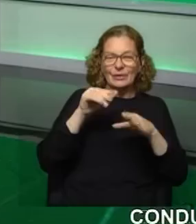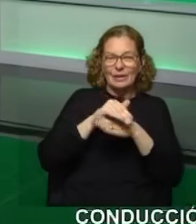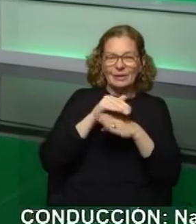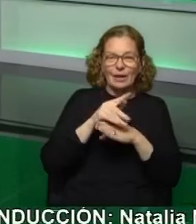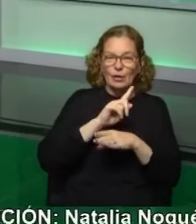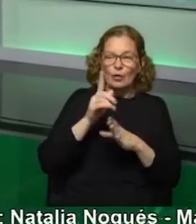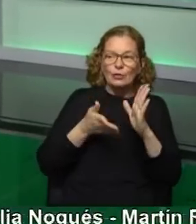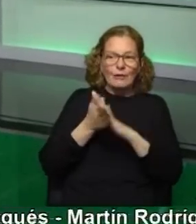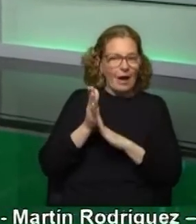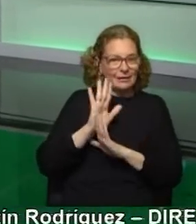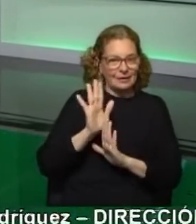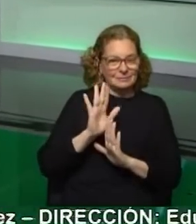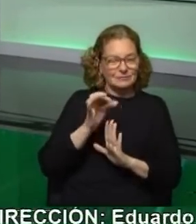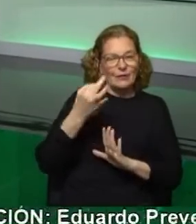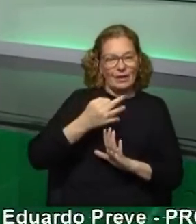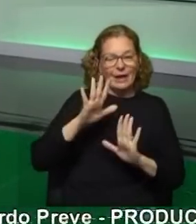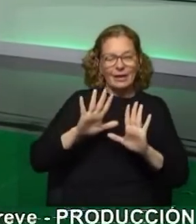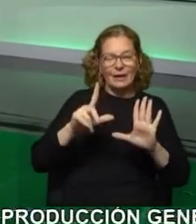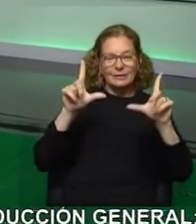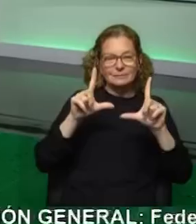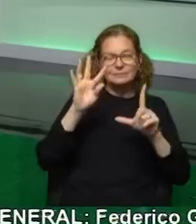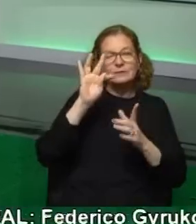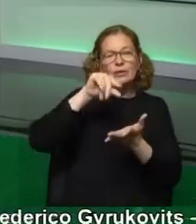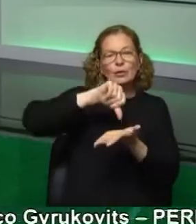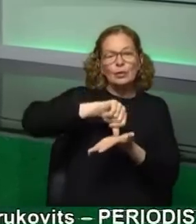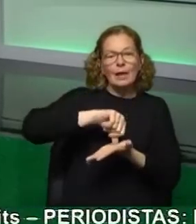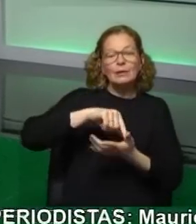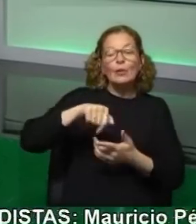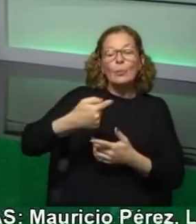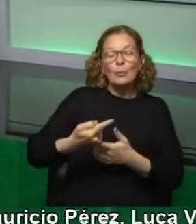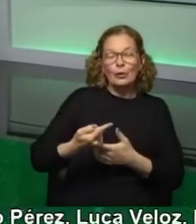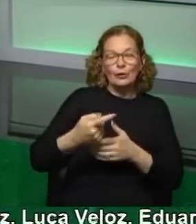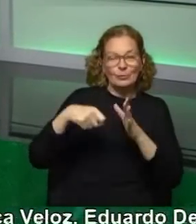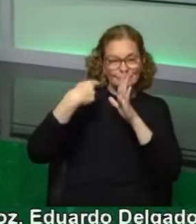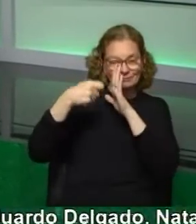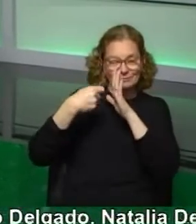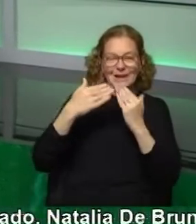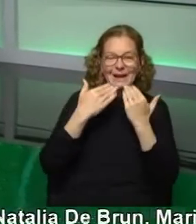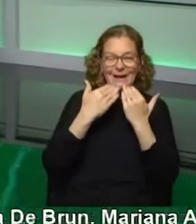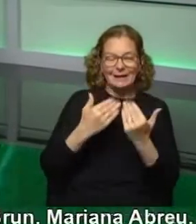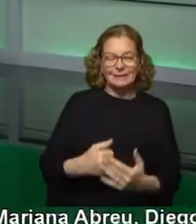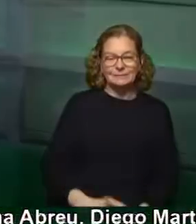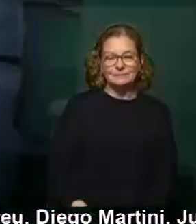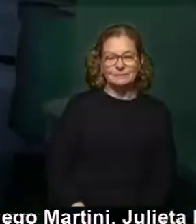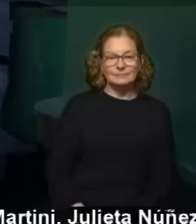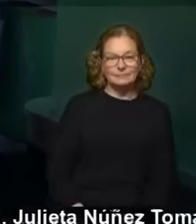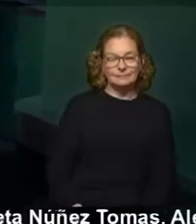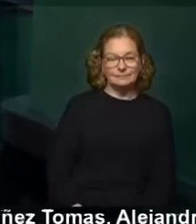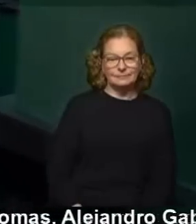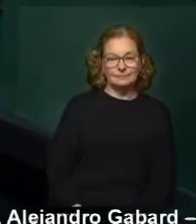pero no se vayan es cierto es cierto a quedarse en la pantalla de TV ciudad y en la continuidad de programación que pasen bien